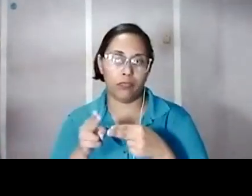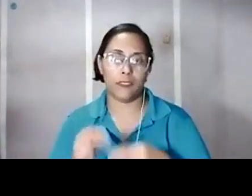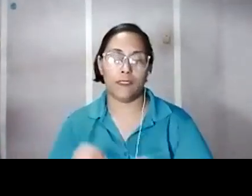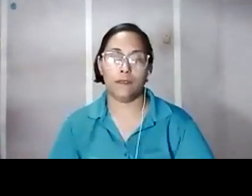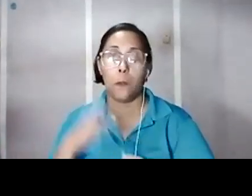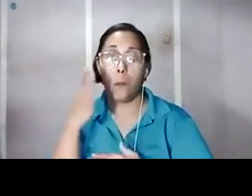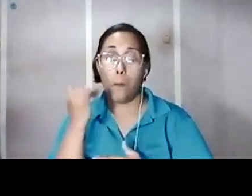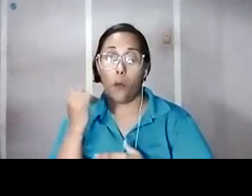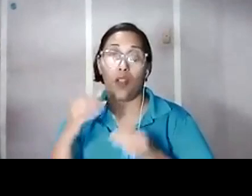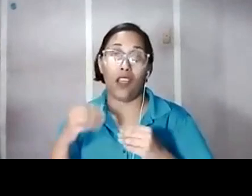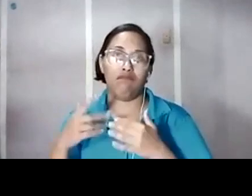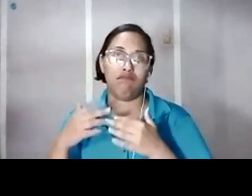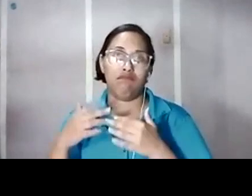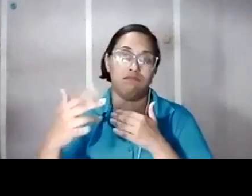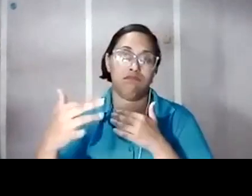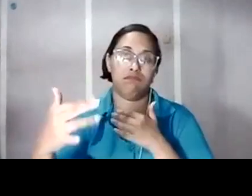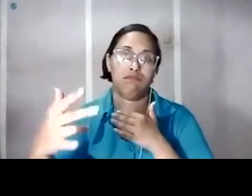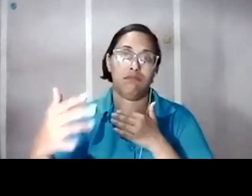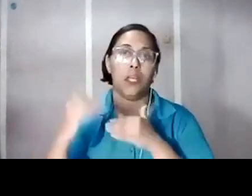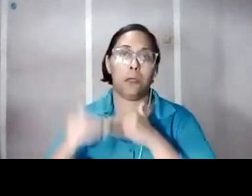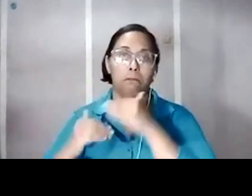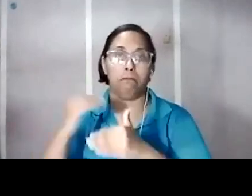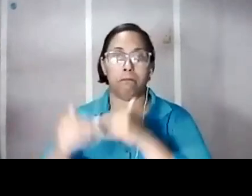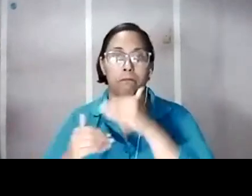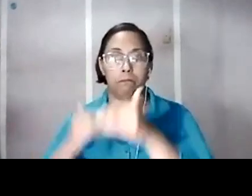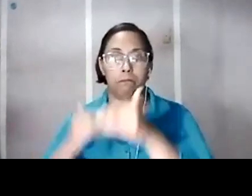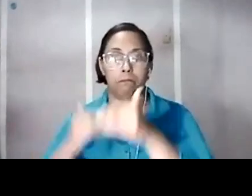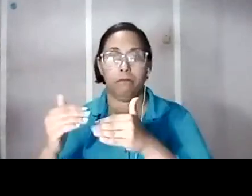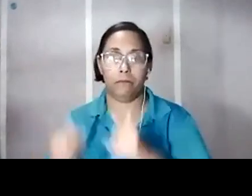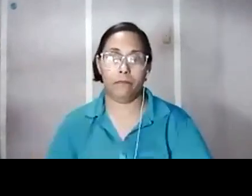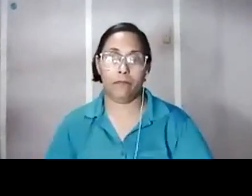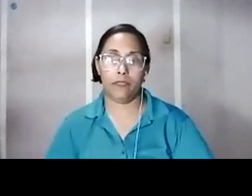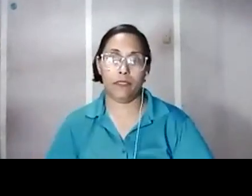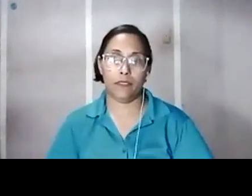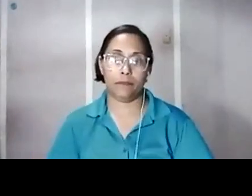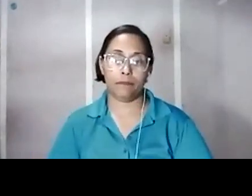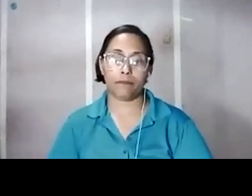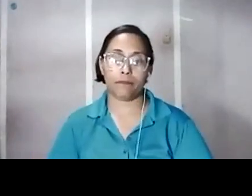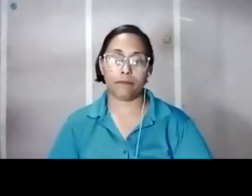porque esto sigue esto sigue bajo la lupa.